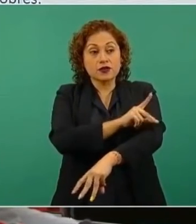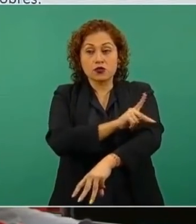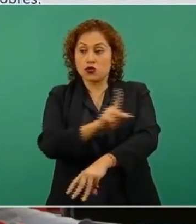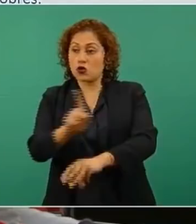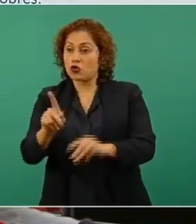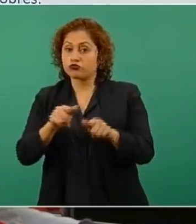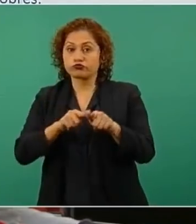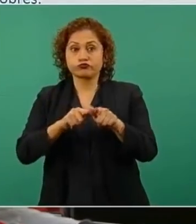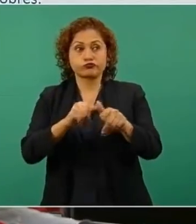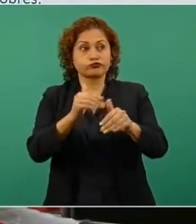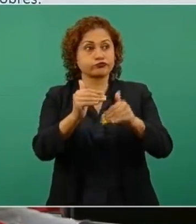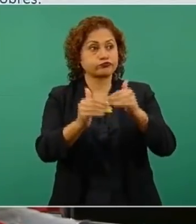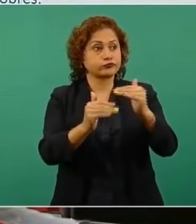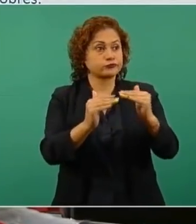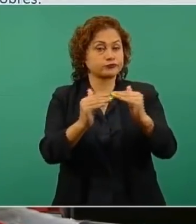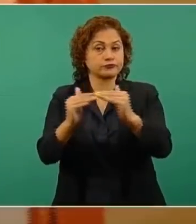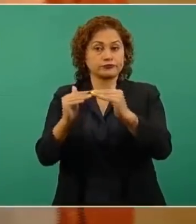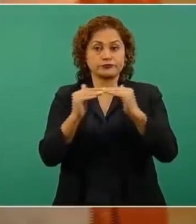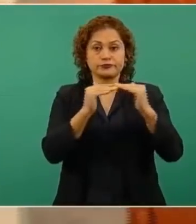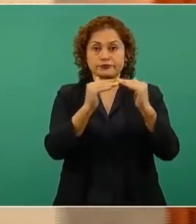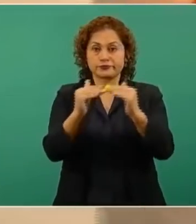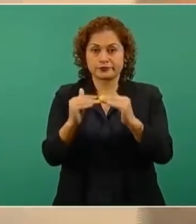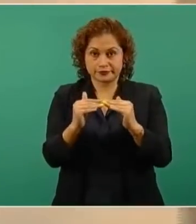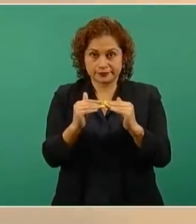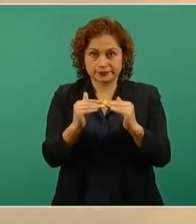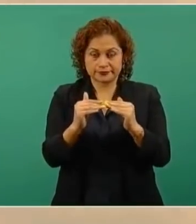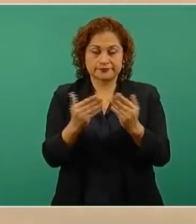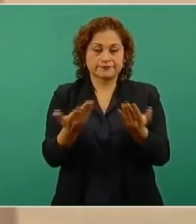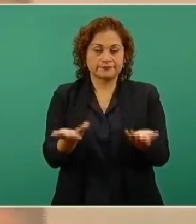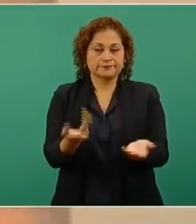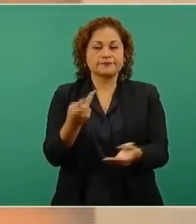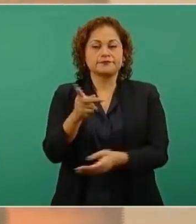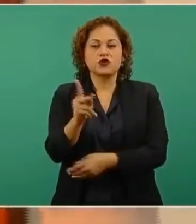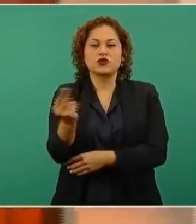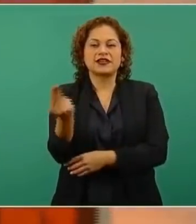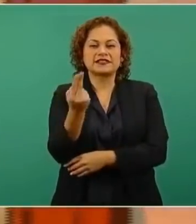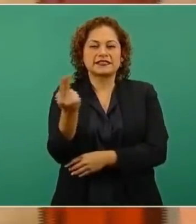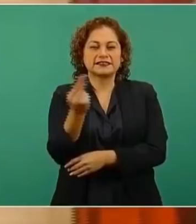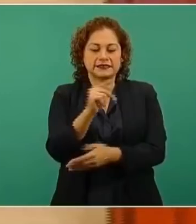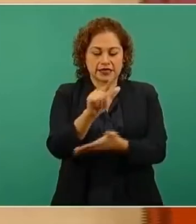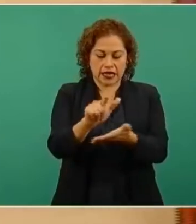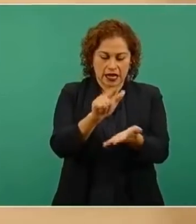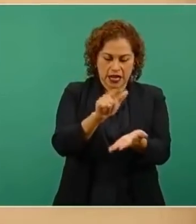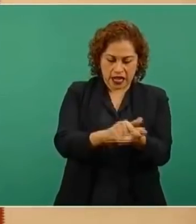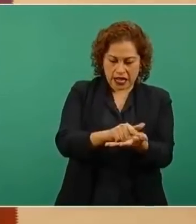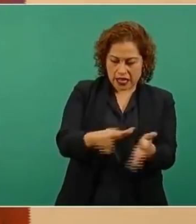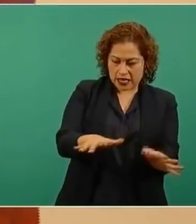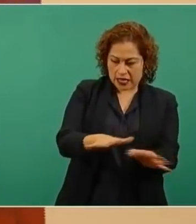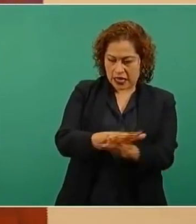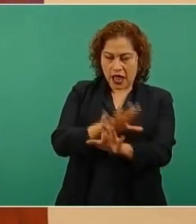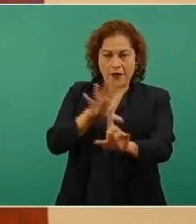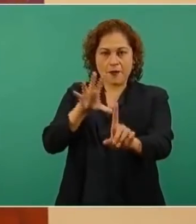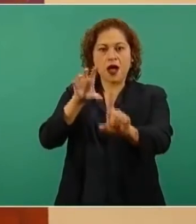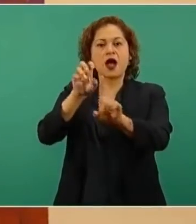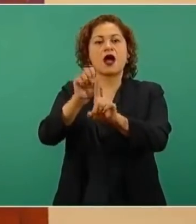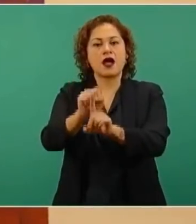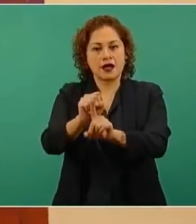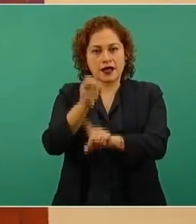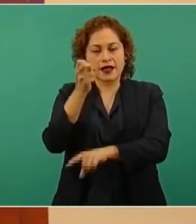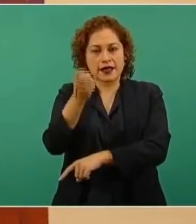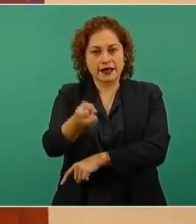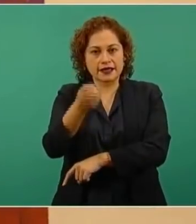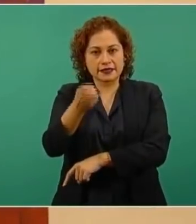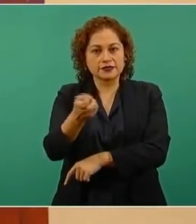constantes. ¿Qué se requiere entonces para transitar hacia ello? Pues que las